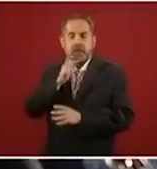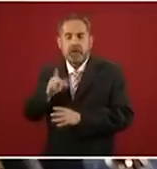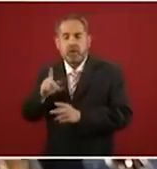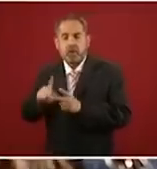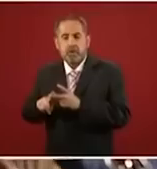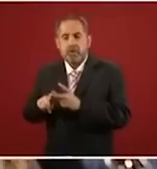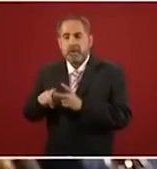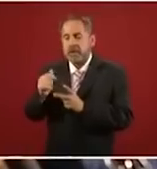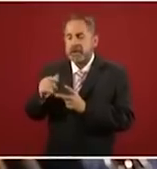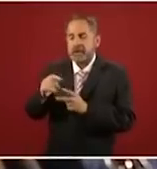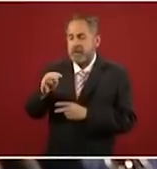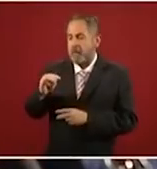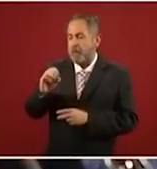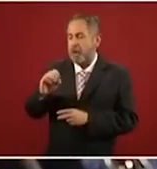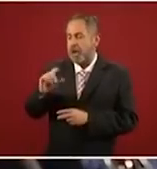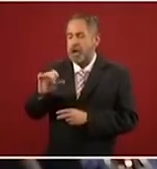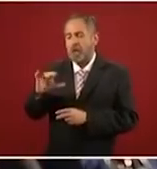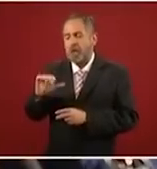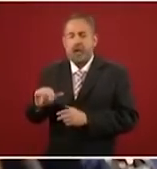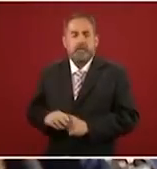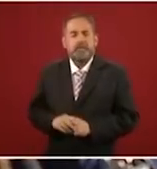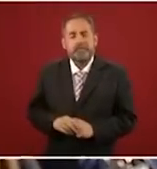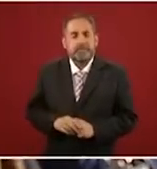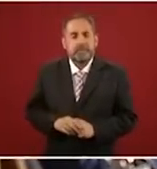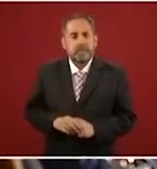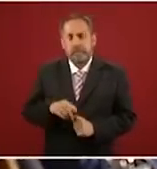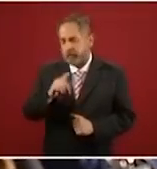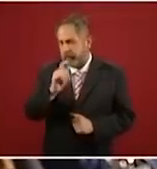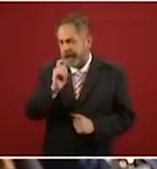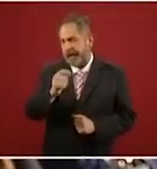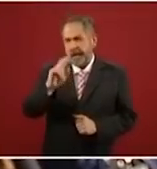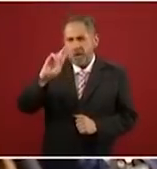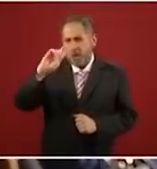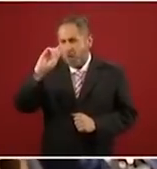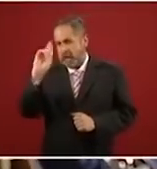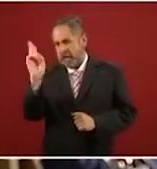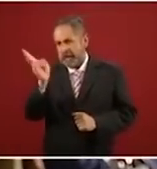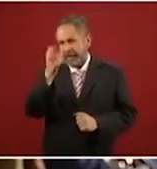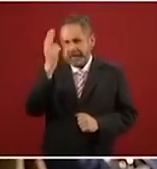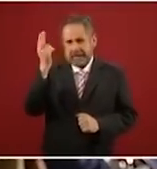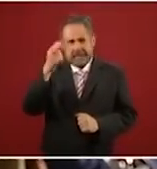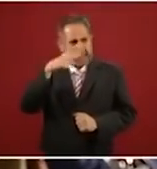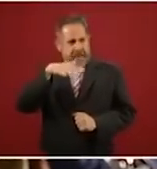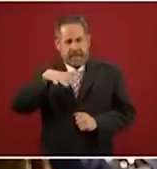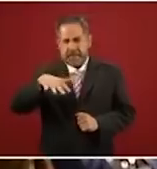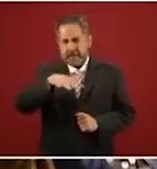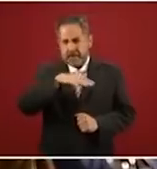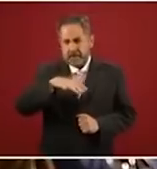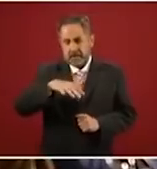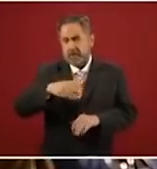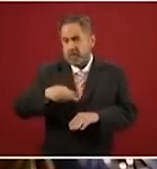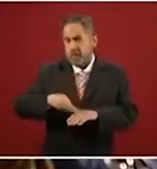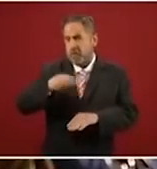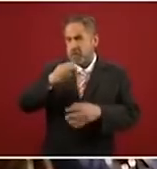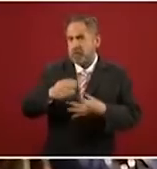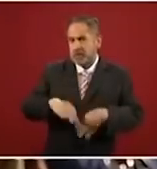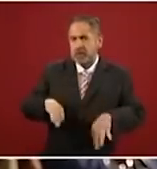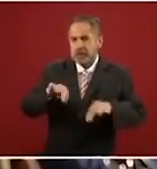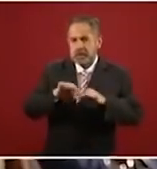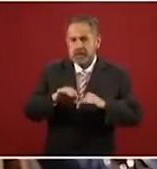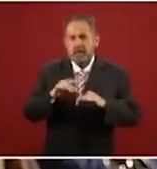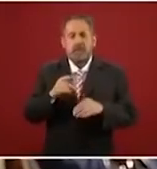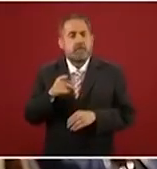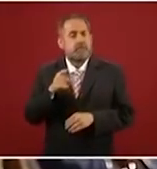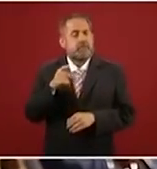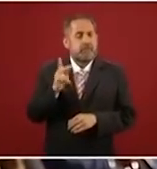molécula una universidad de esta índole es muy muy importante más